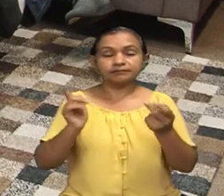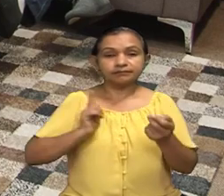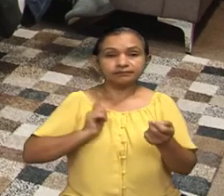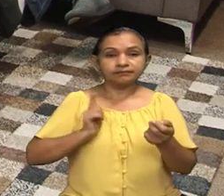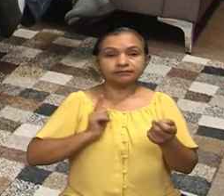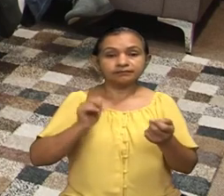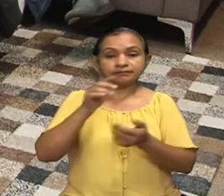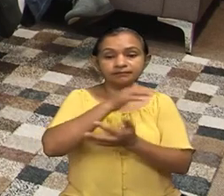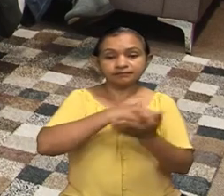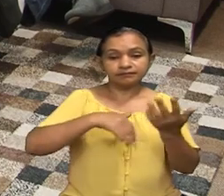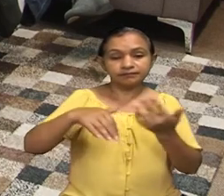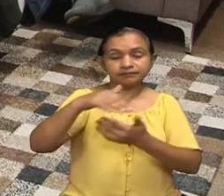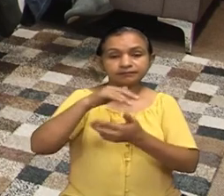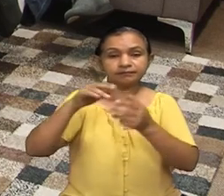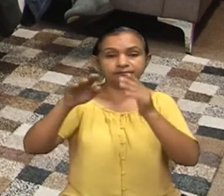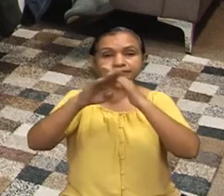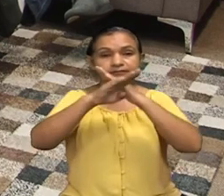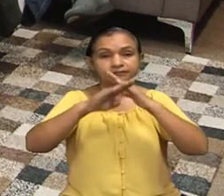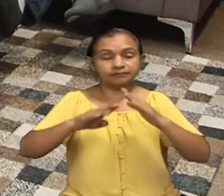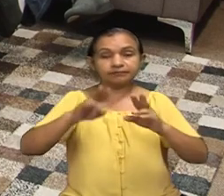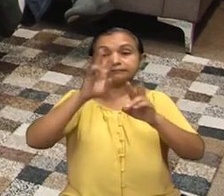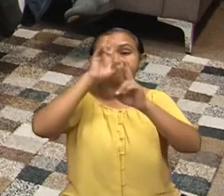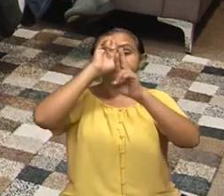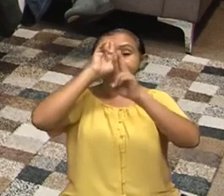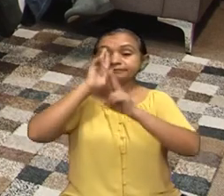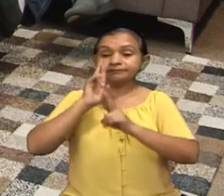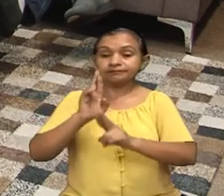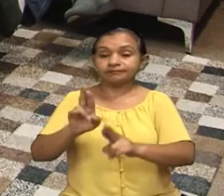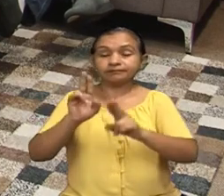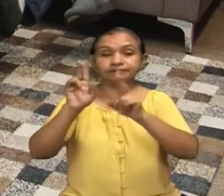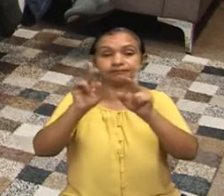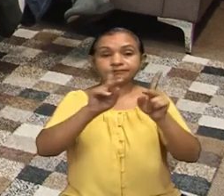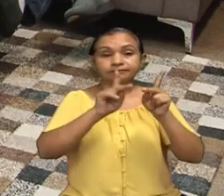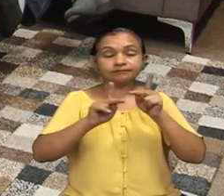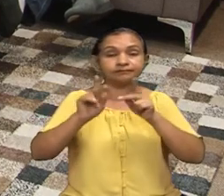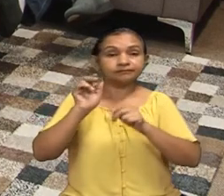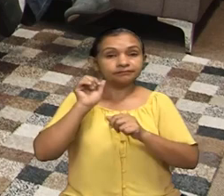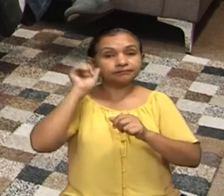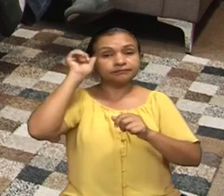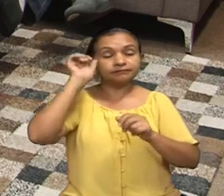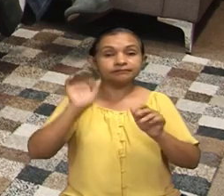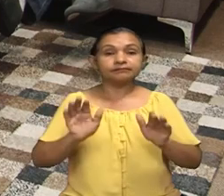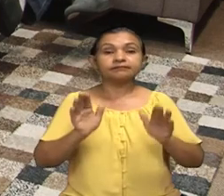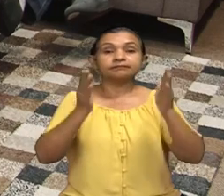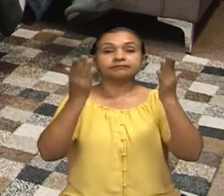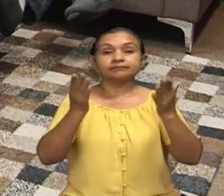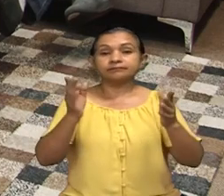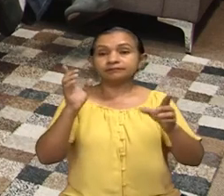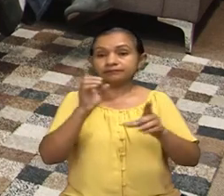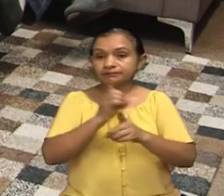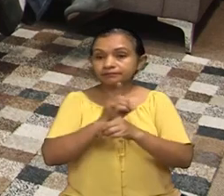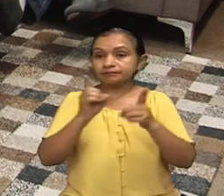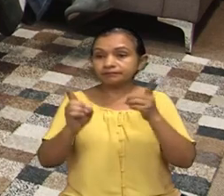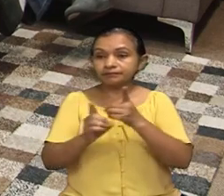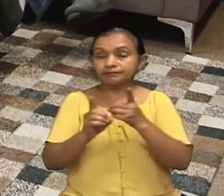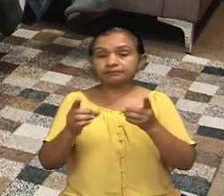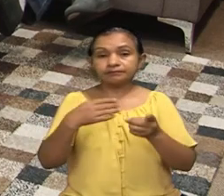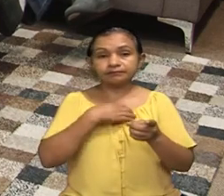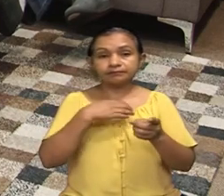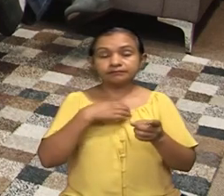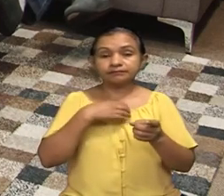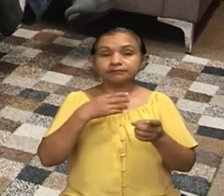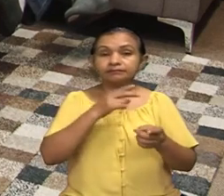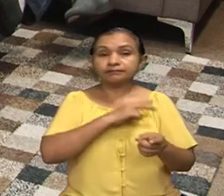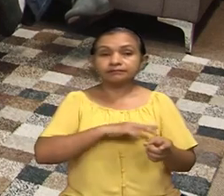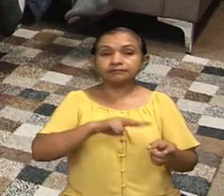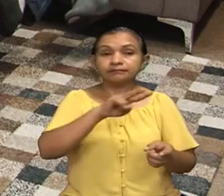en relaciones de armonía y de respeto con las personas adultas mayores. Tenemos que rescatar el valor del